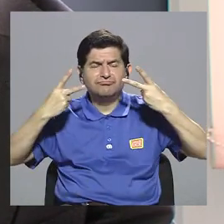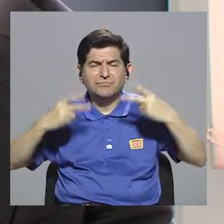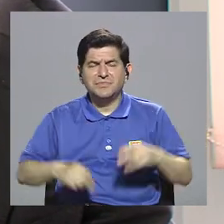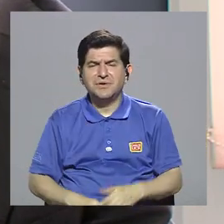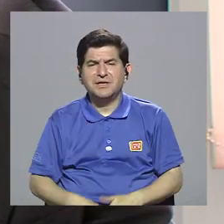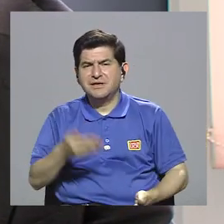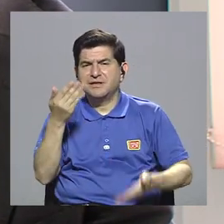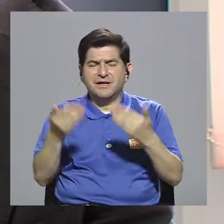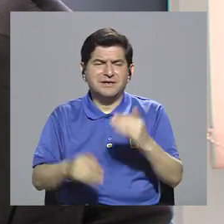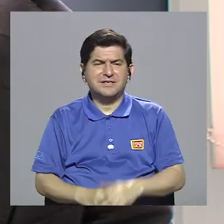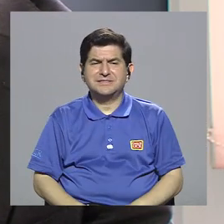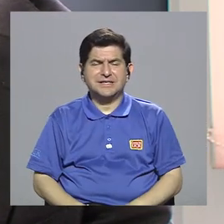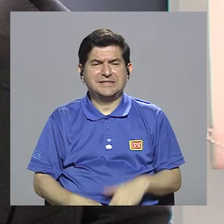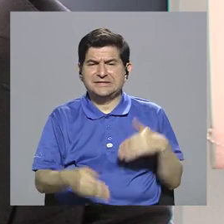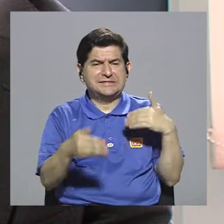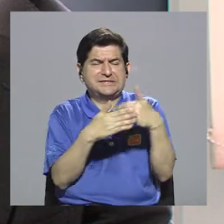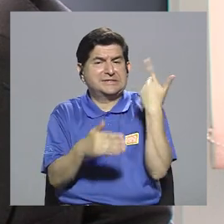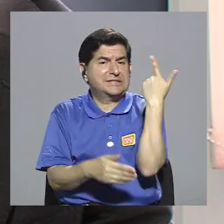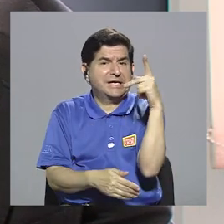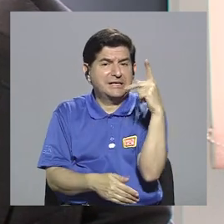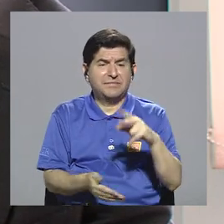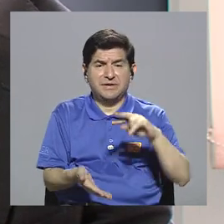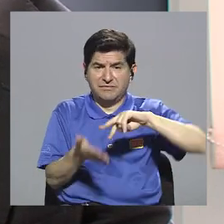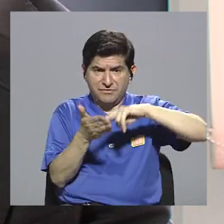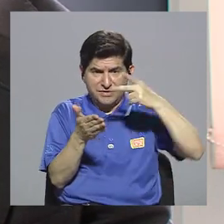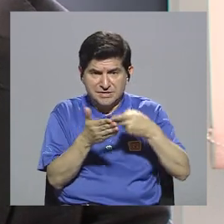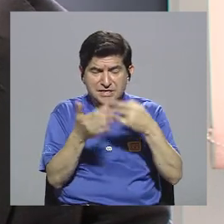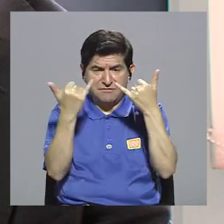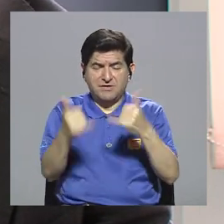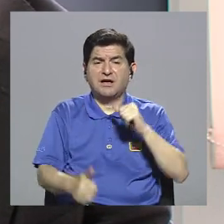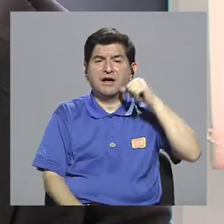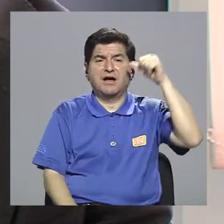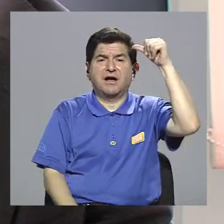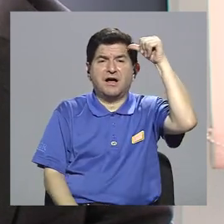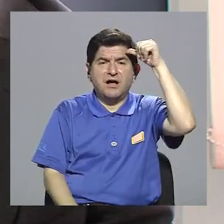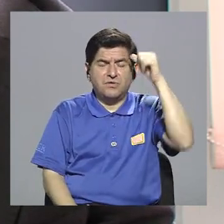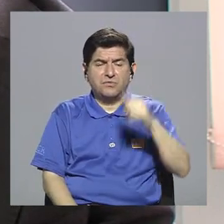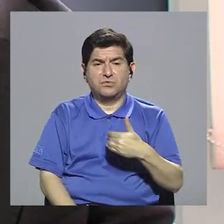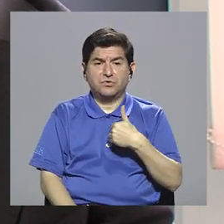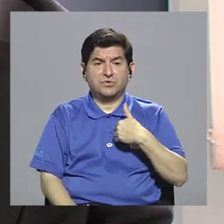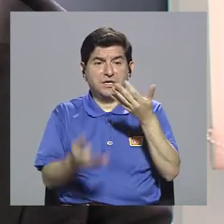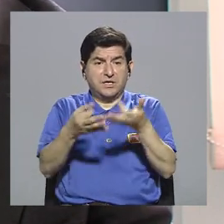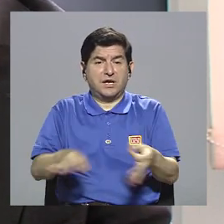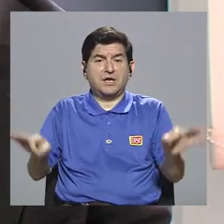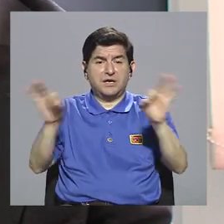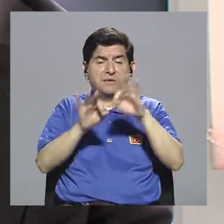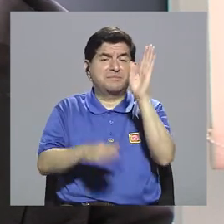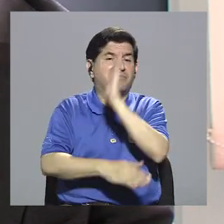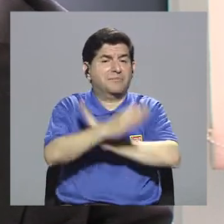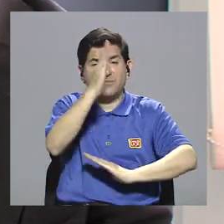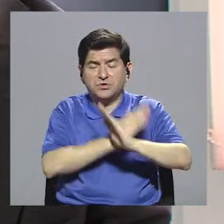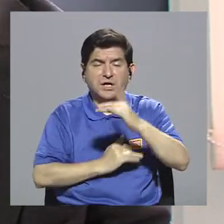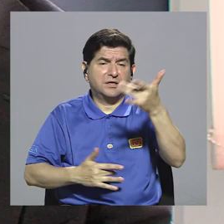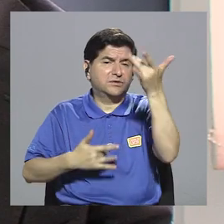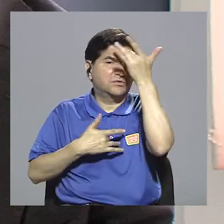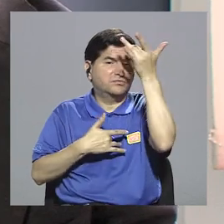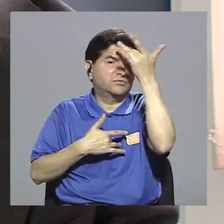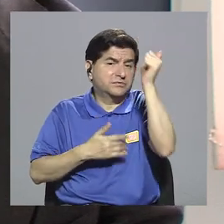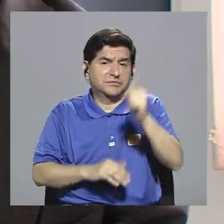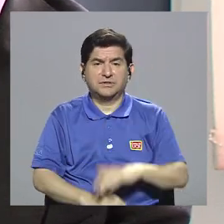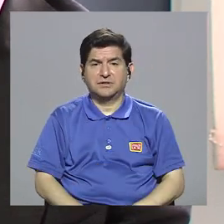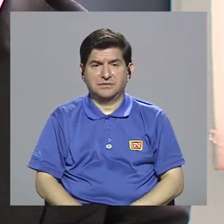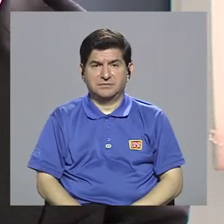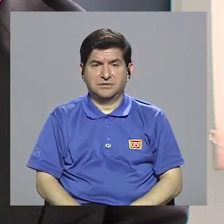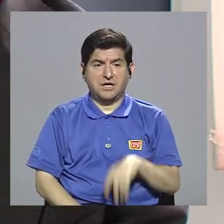lo más alejada posible los factores de riesgo que terminan que cuando llegan a adultos tengan grados importantes de discapacidad y de enfermedad